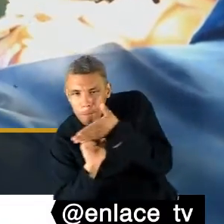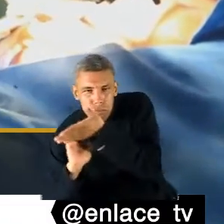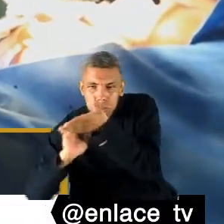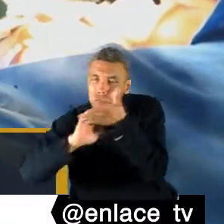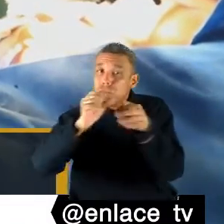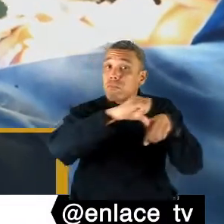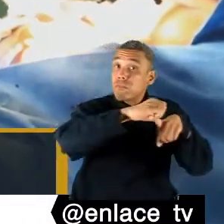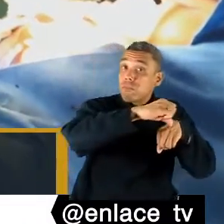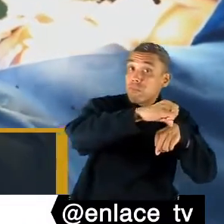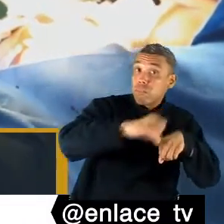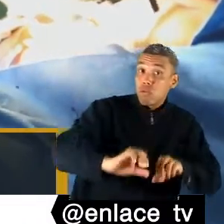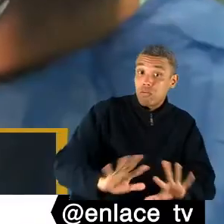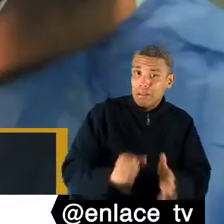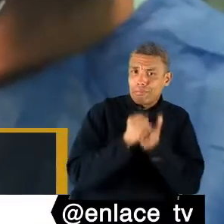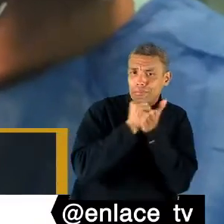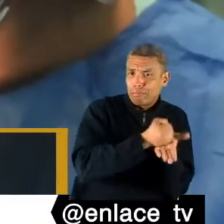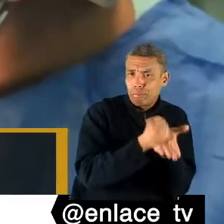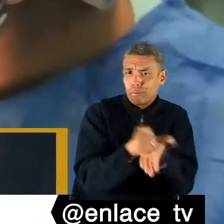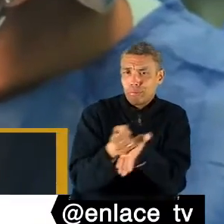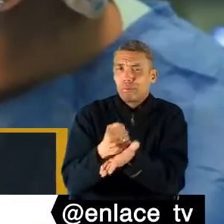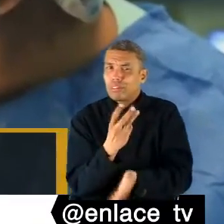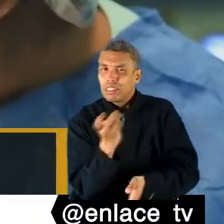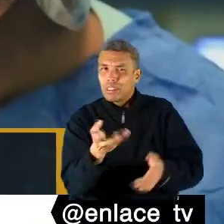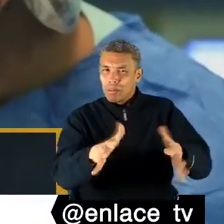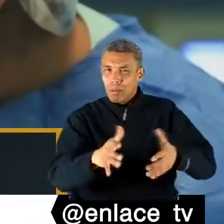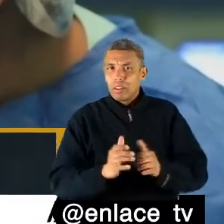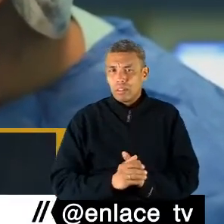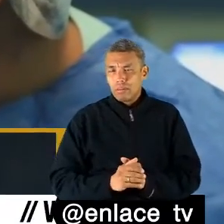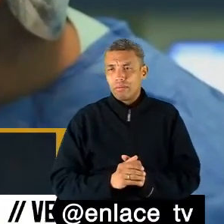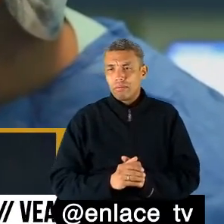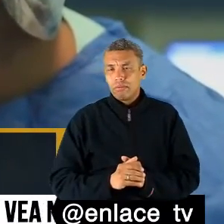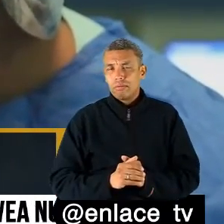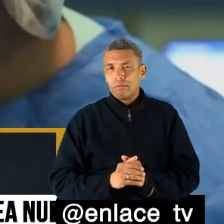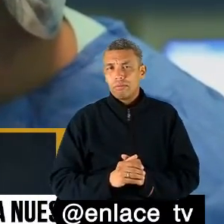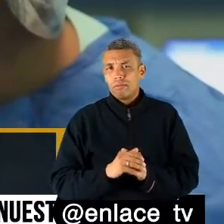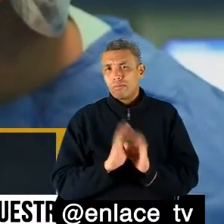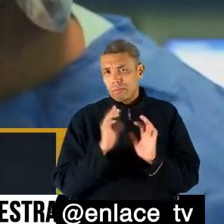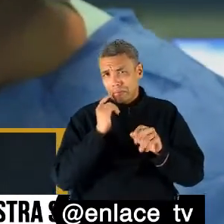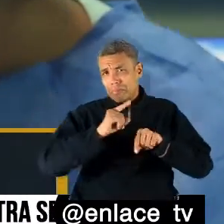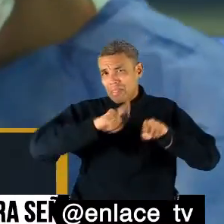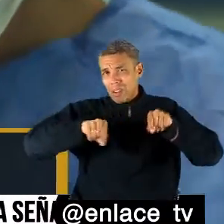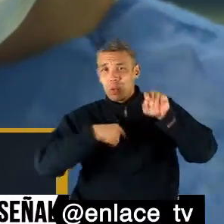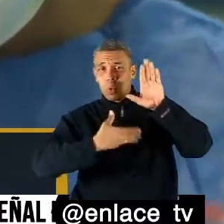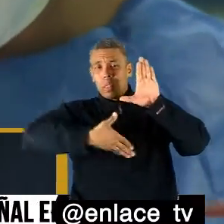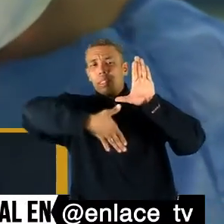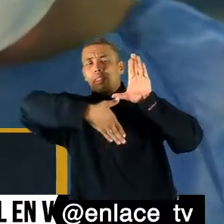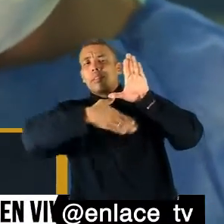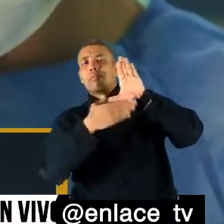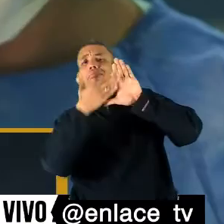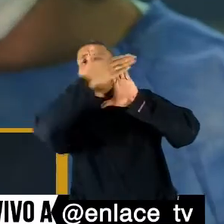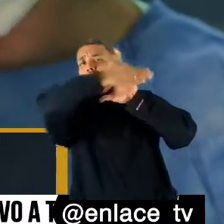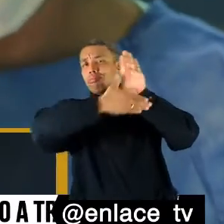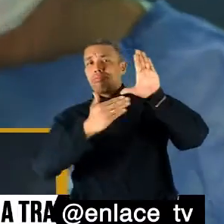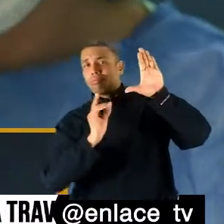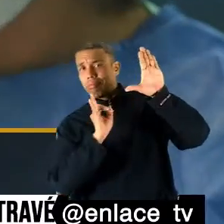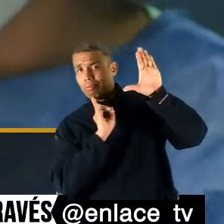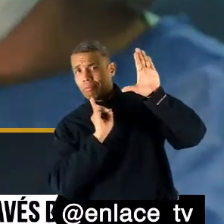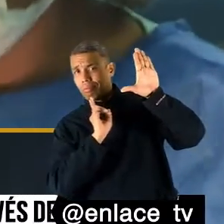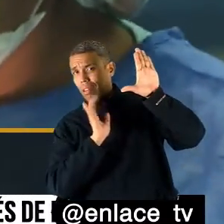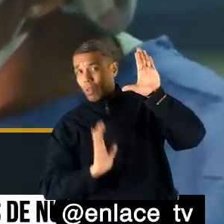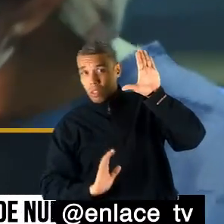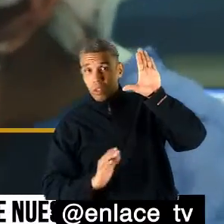americanas o norteamericanas, porque americanos somos todos, norteamericanas, que tienen